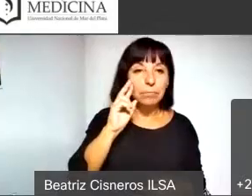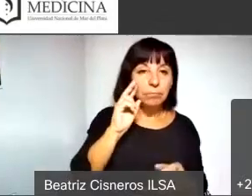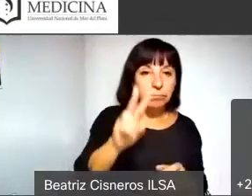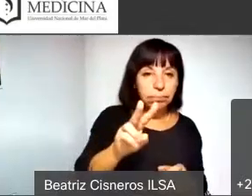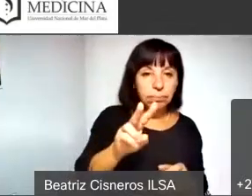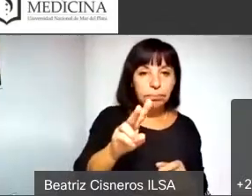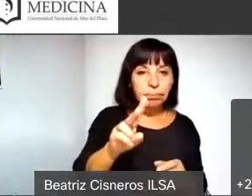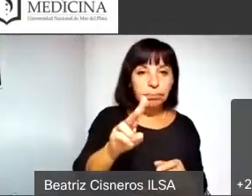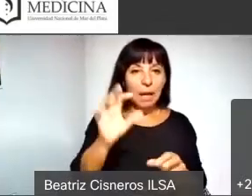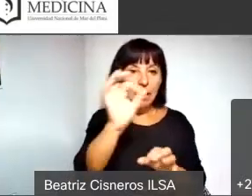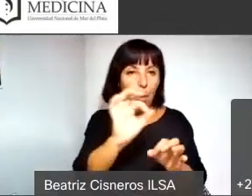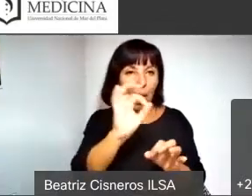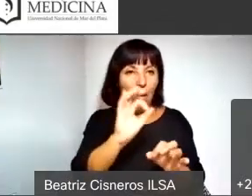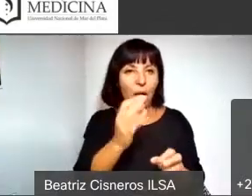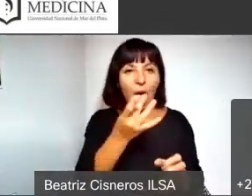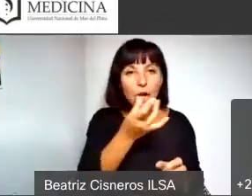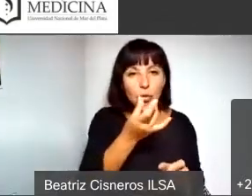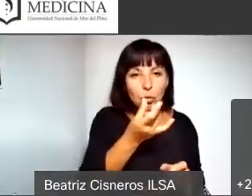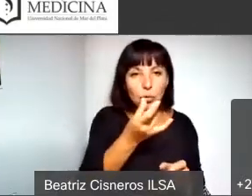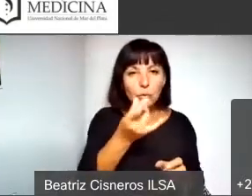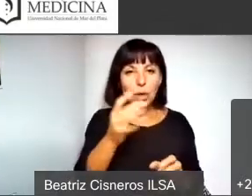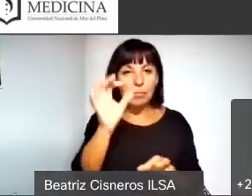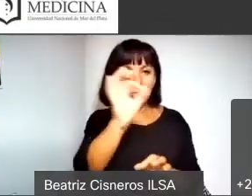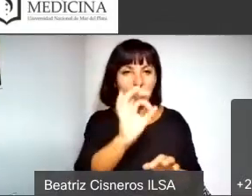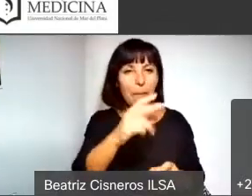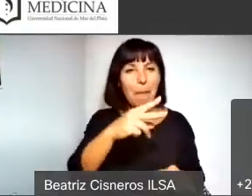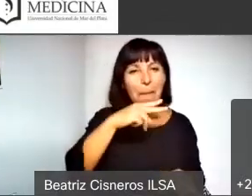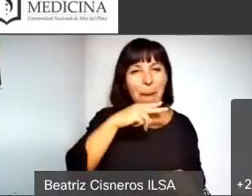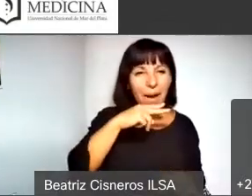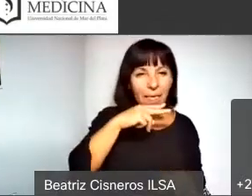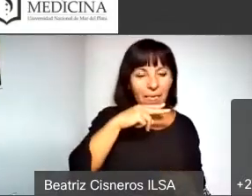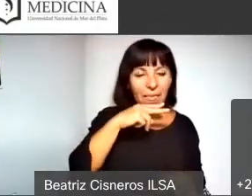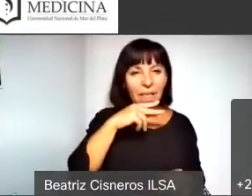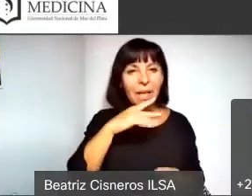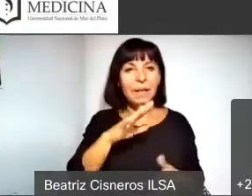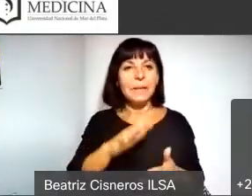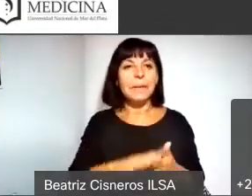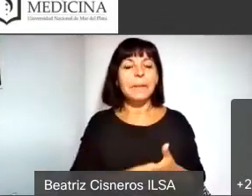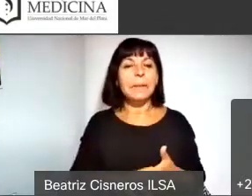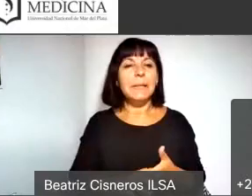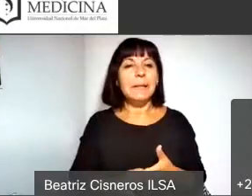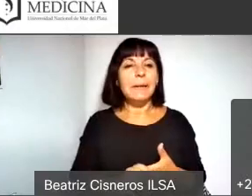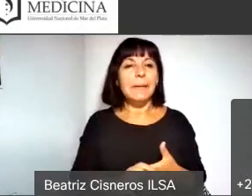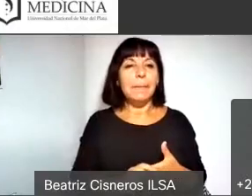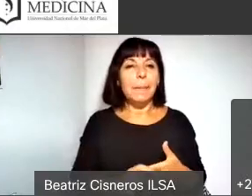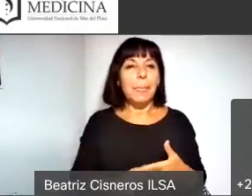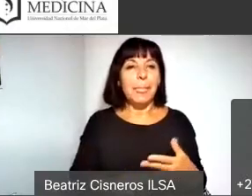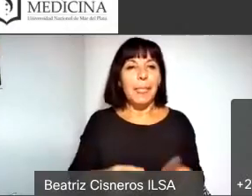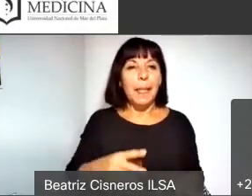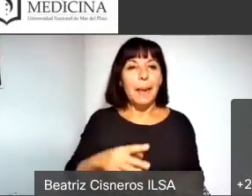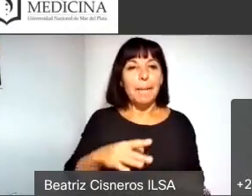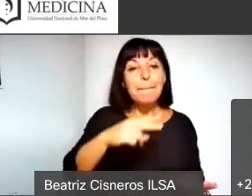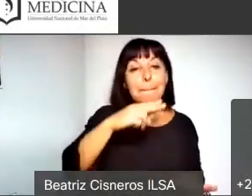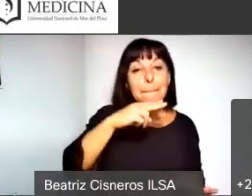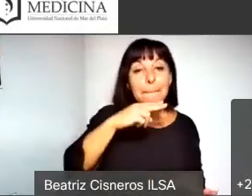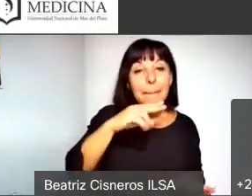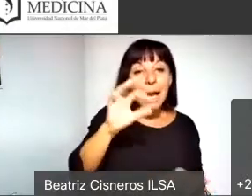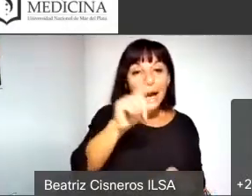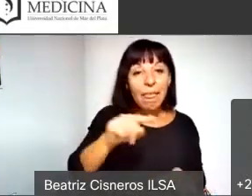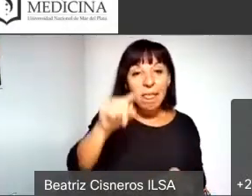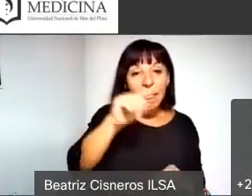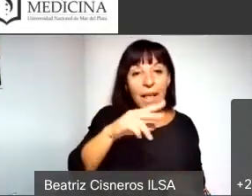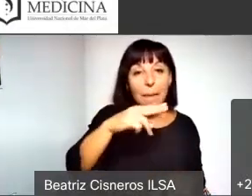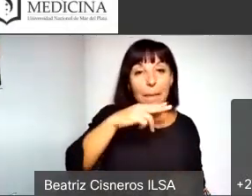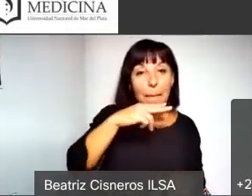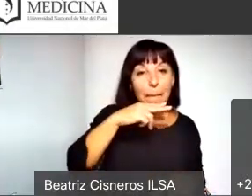en el cual lo que se va a movilizar no es el soluto, que es lo que se muestra de color verde, como si fueran esferas verdes. Lo que se va